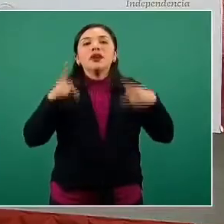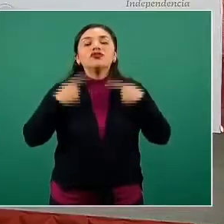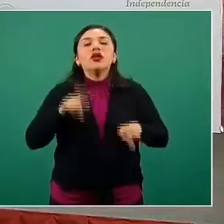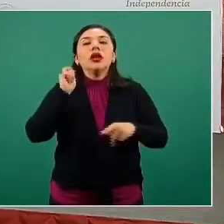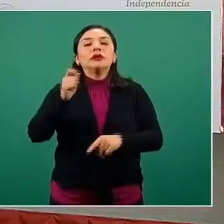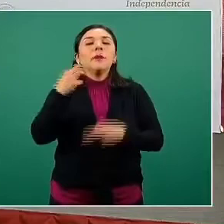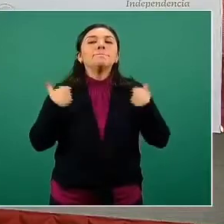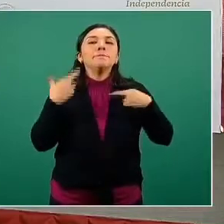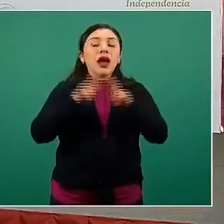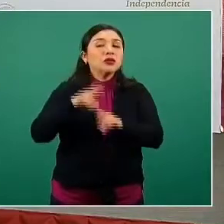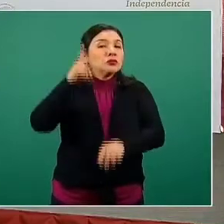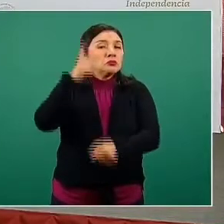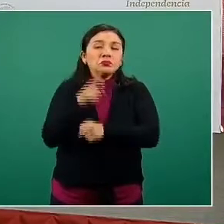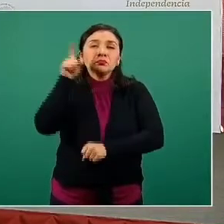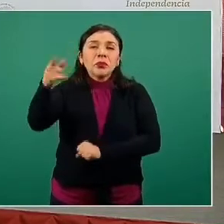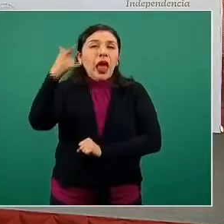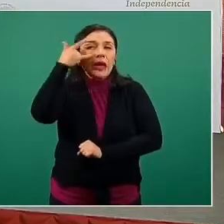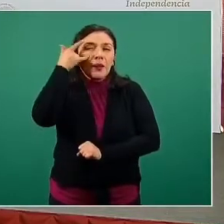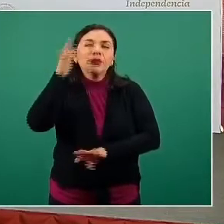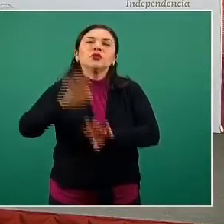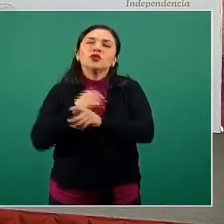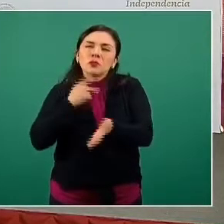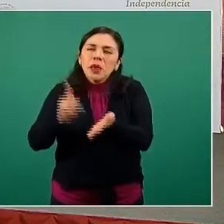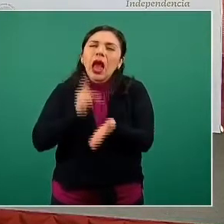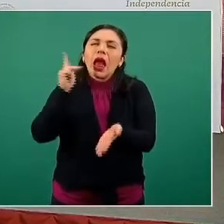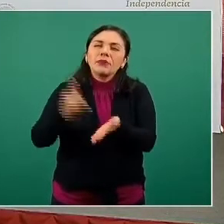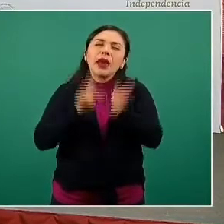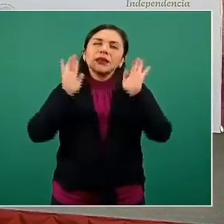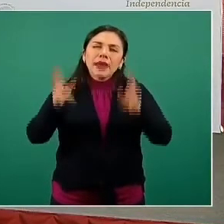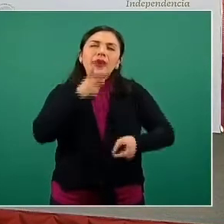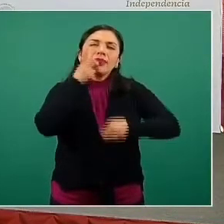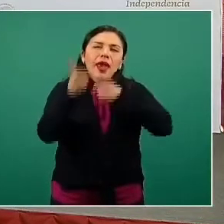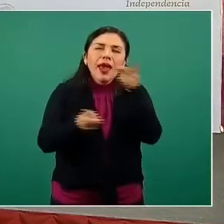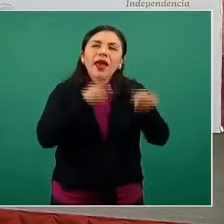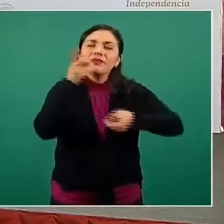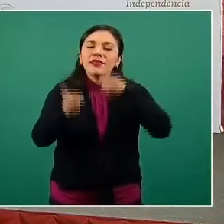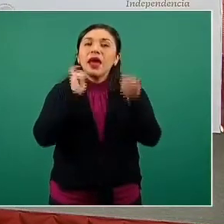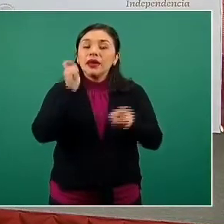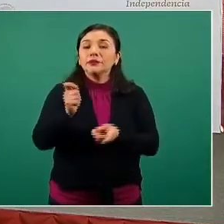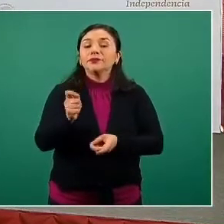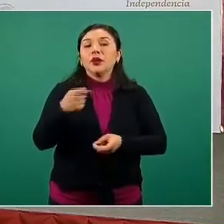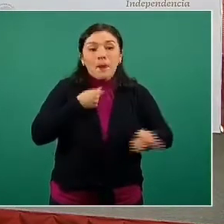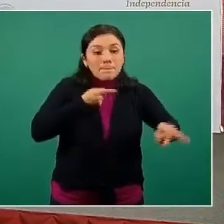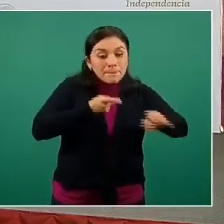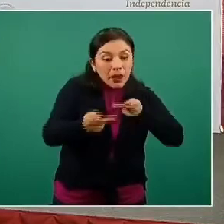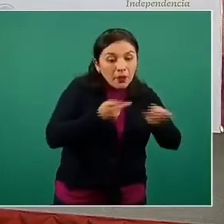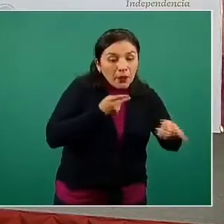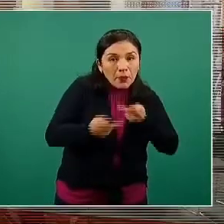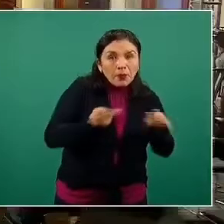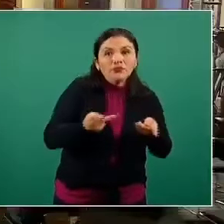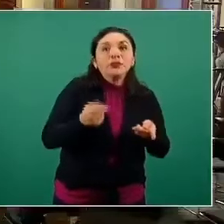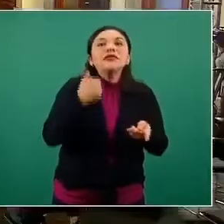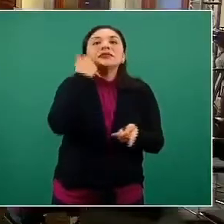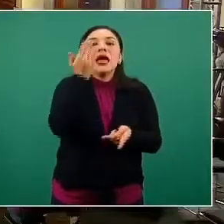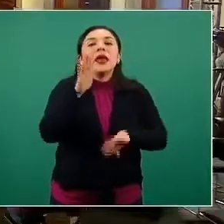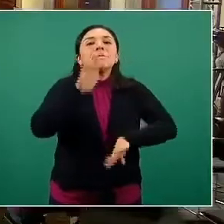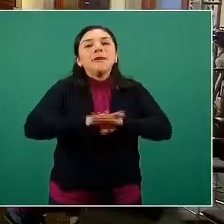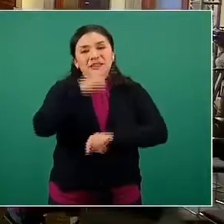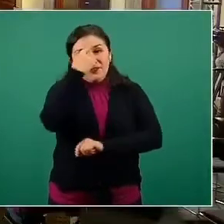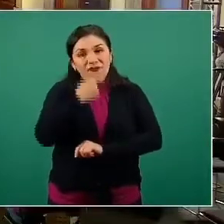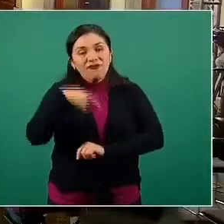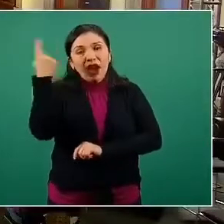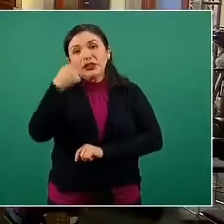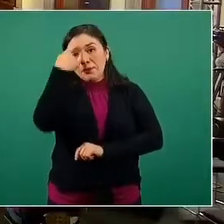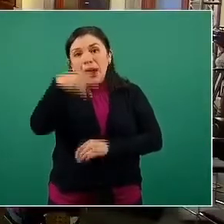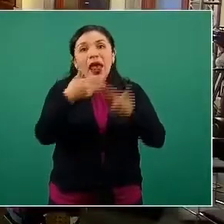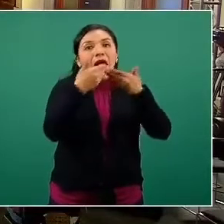en Campeche, por las razones ya múltiplemente comentadas desde la fase de preparación. El objetivo es facilitar